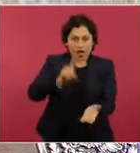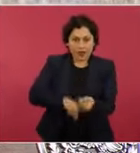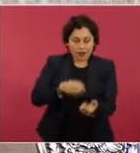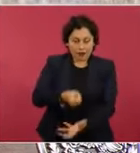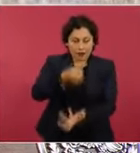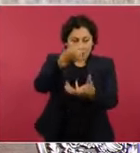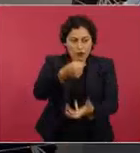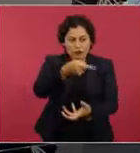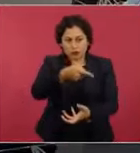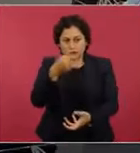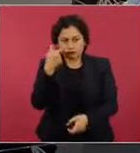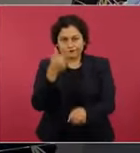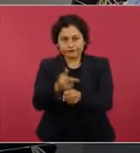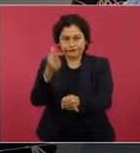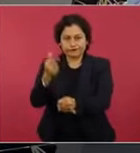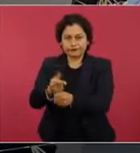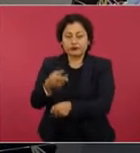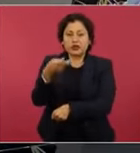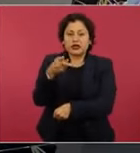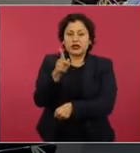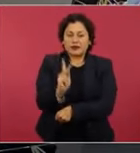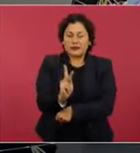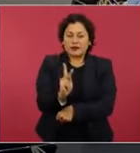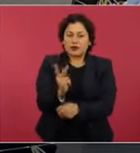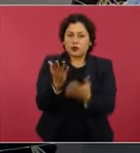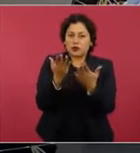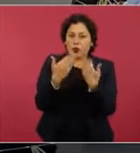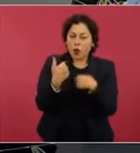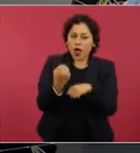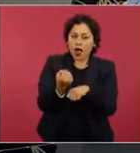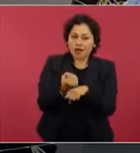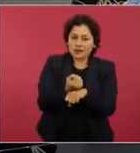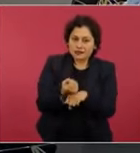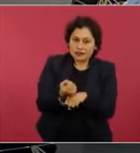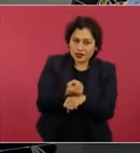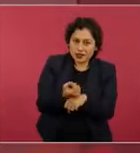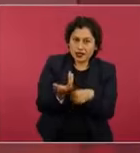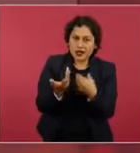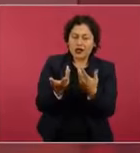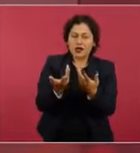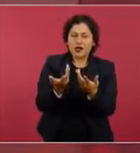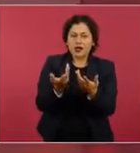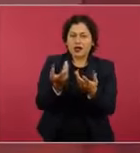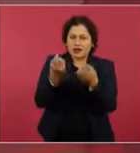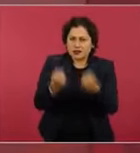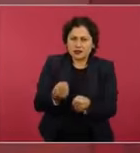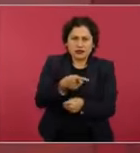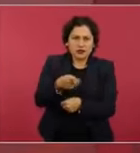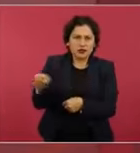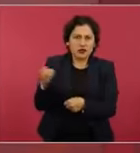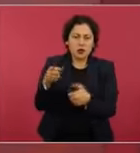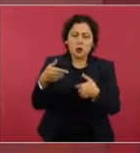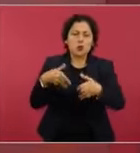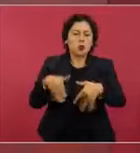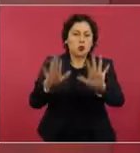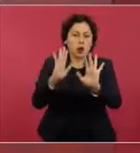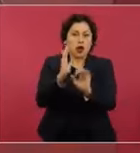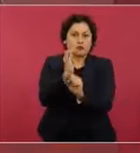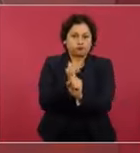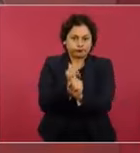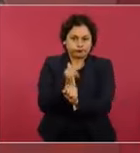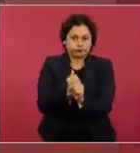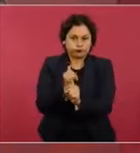tenemos más, manchas de sangre, sí, pero no tenemos más. ¿Cuándo pudiéramos conocer hoy más? Seguramente se va a